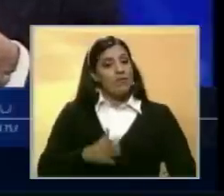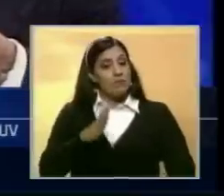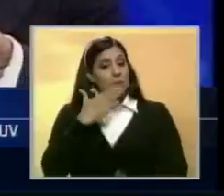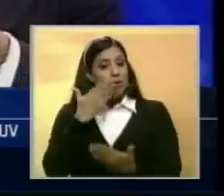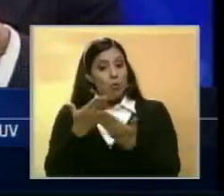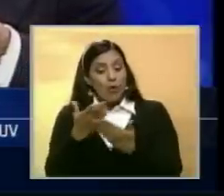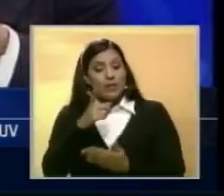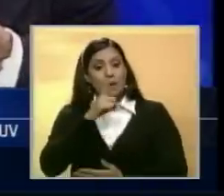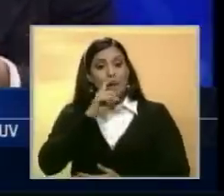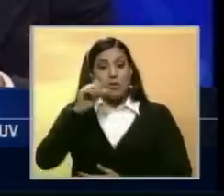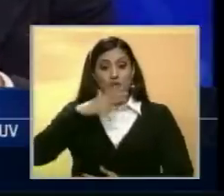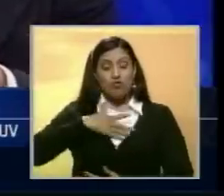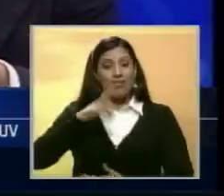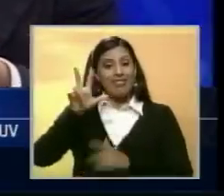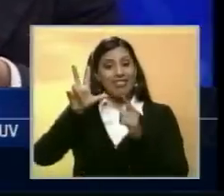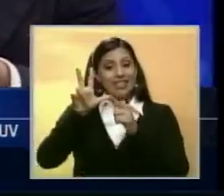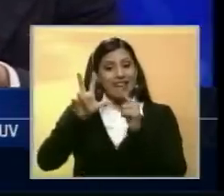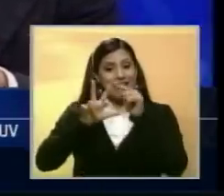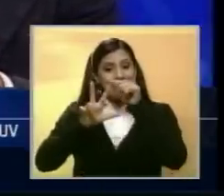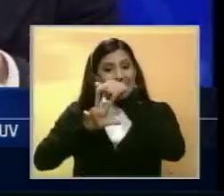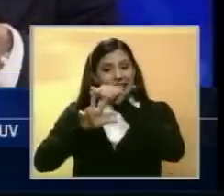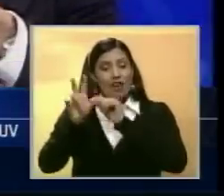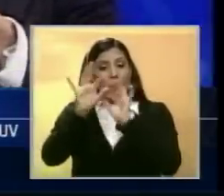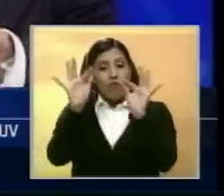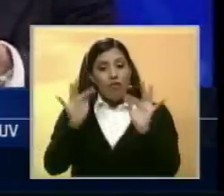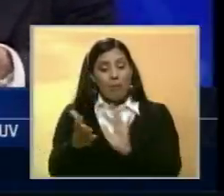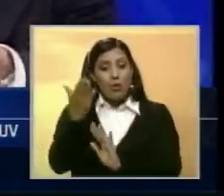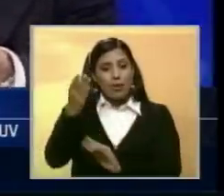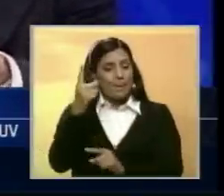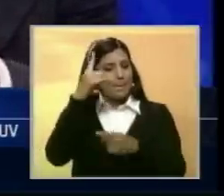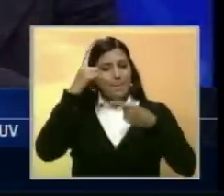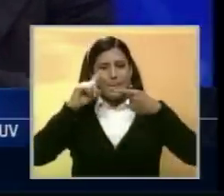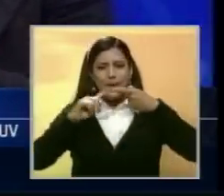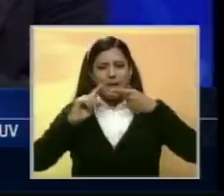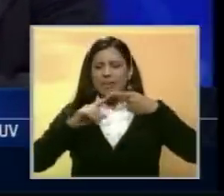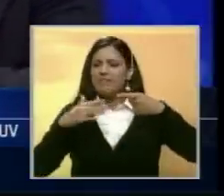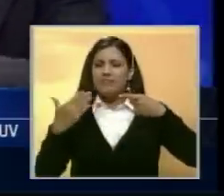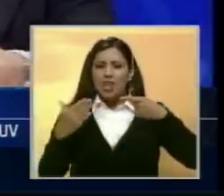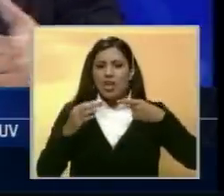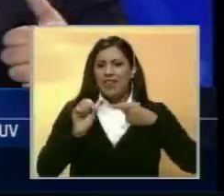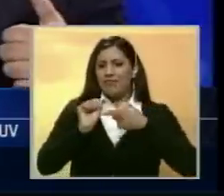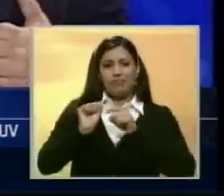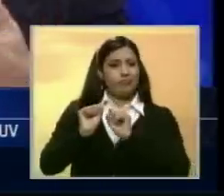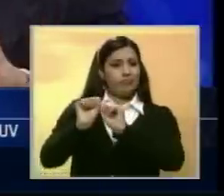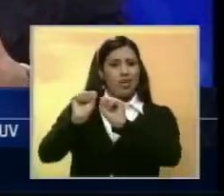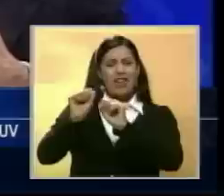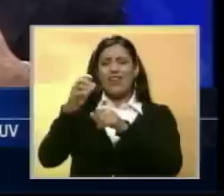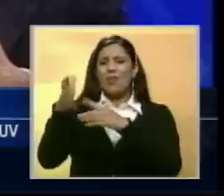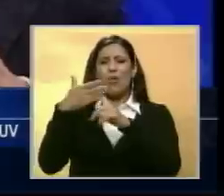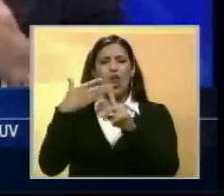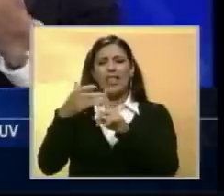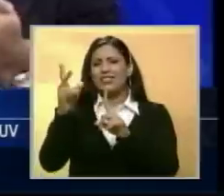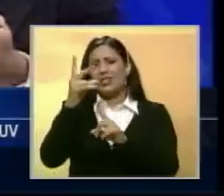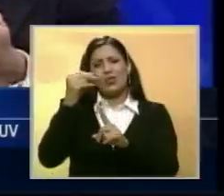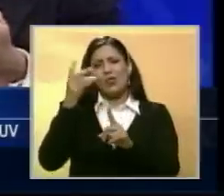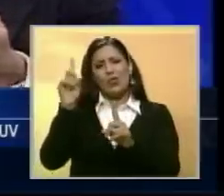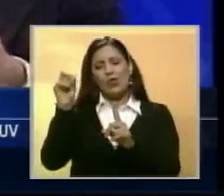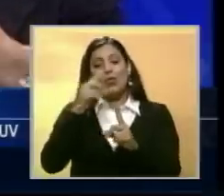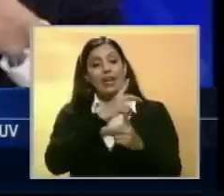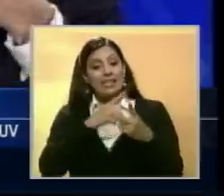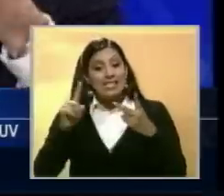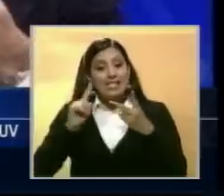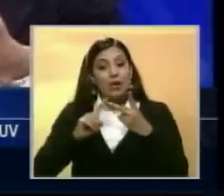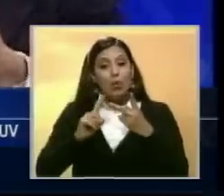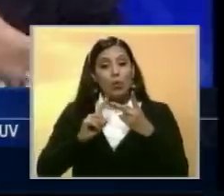planteado, yo diría que 3 elementos fundamentales. En primer lugar, el rechazo a la violencia. En segundo lugar,